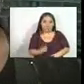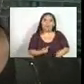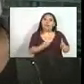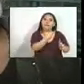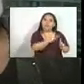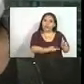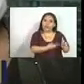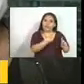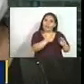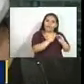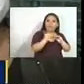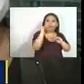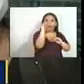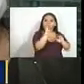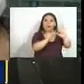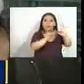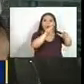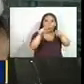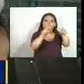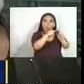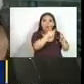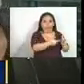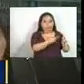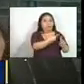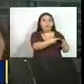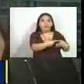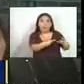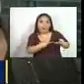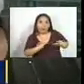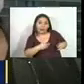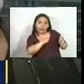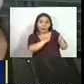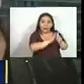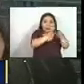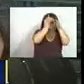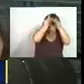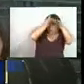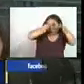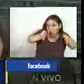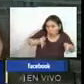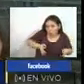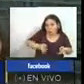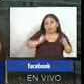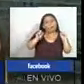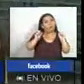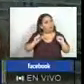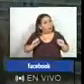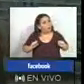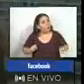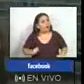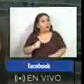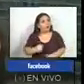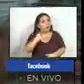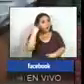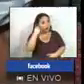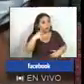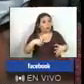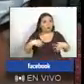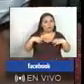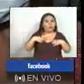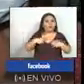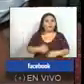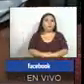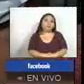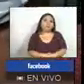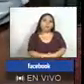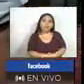todo el derecho de poder elegir a sus gobernantes, de poder tomar decisiones importantes en la vida. Bueno,